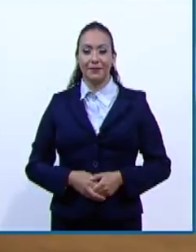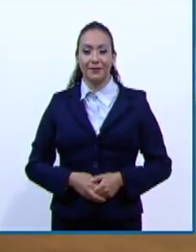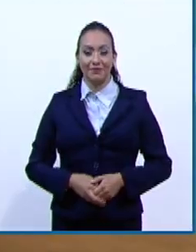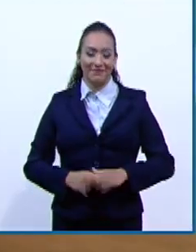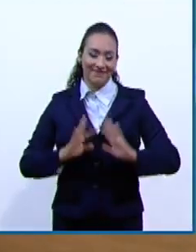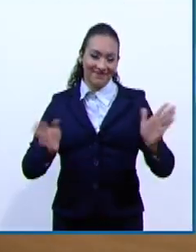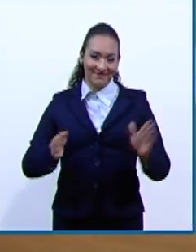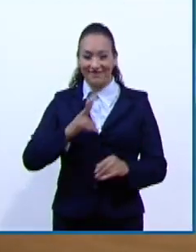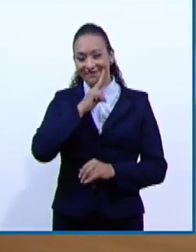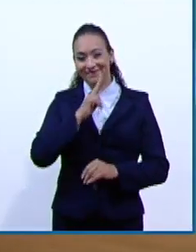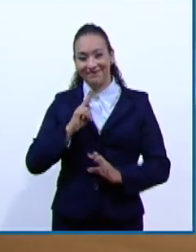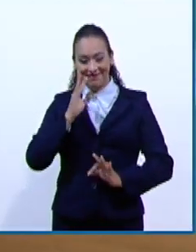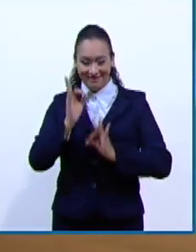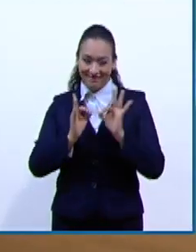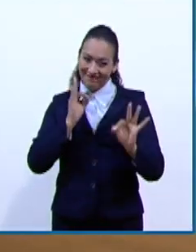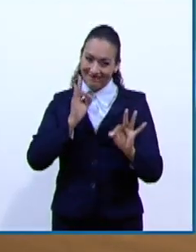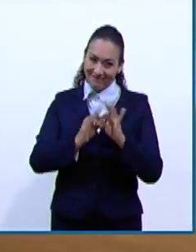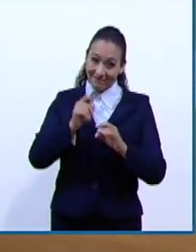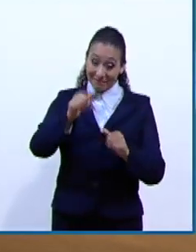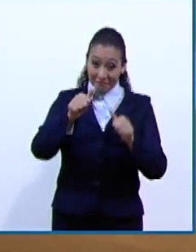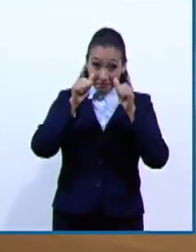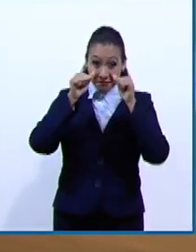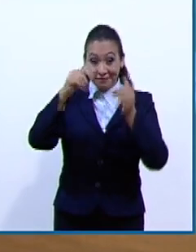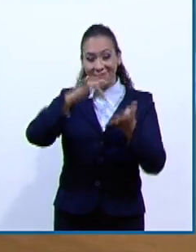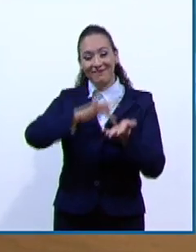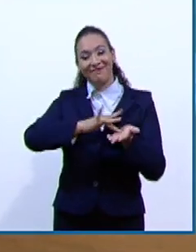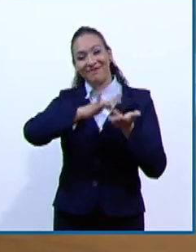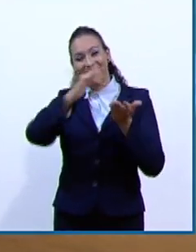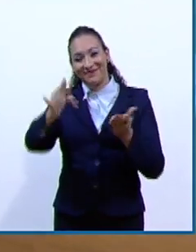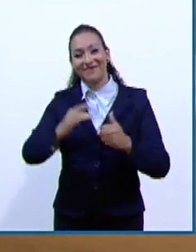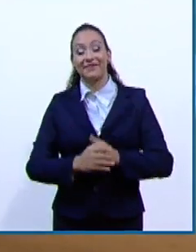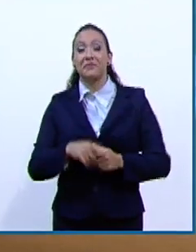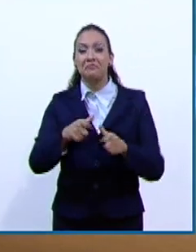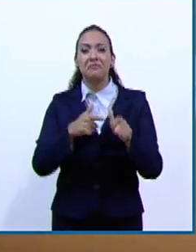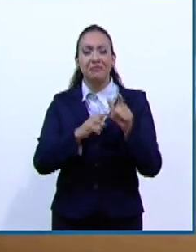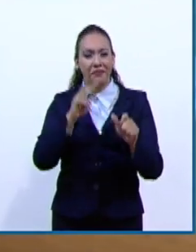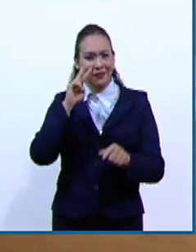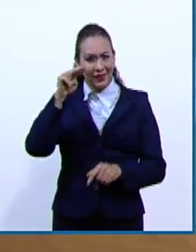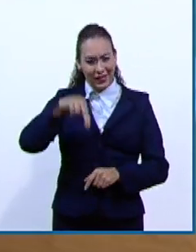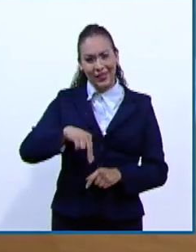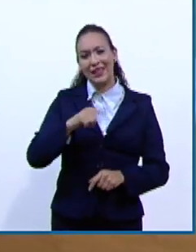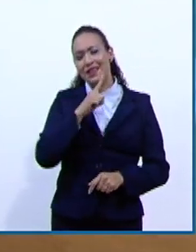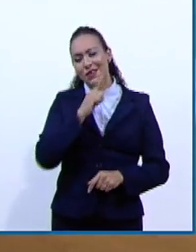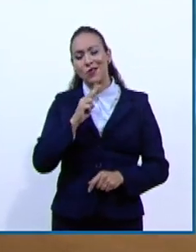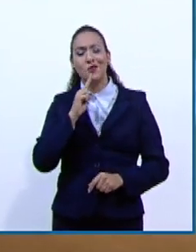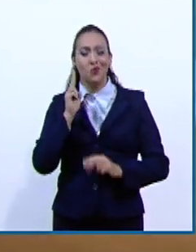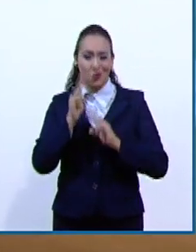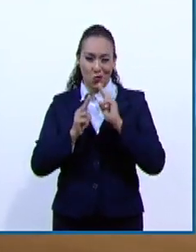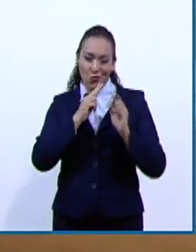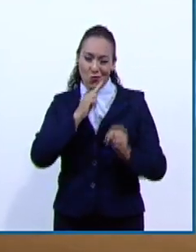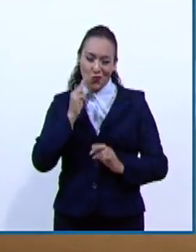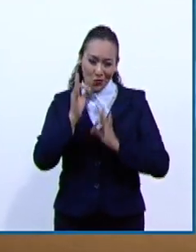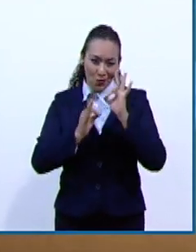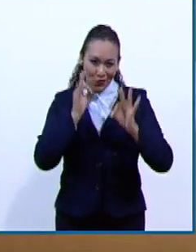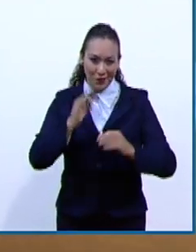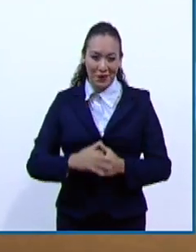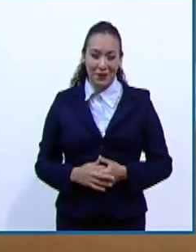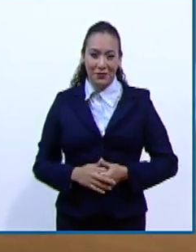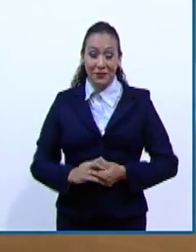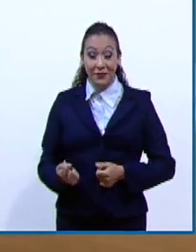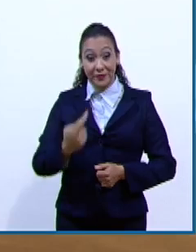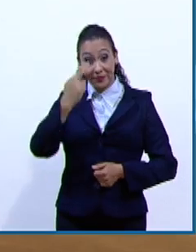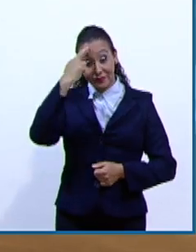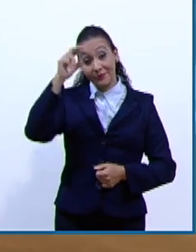Es así como llegamos al final de este espacio, como siempre agradeciendo su compañía e invitándole a mantenerse aquí en la señal del canal del Poder Judicial de la